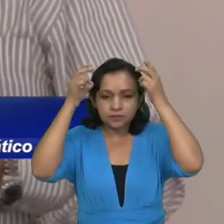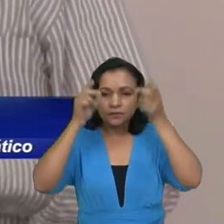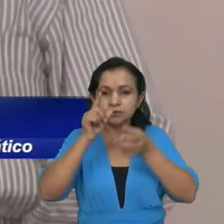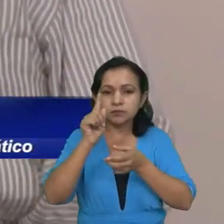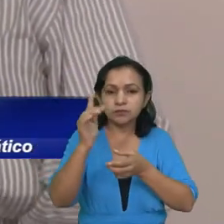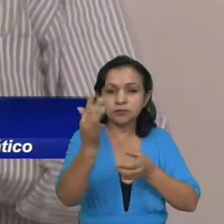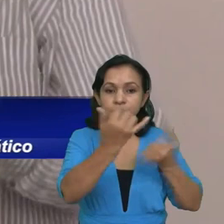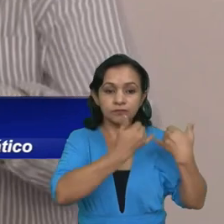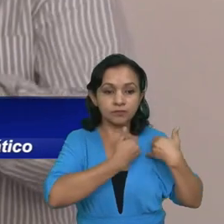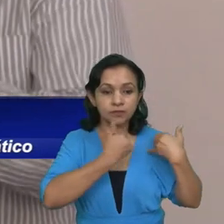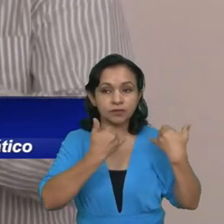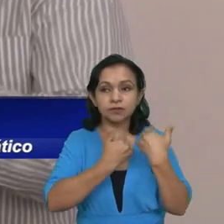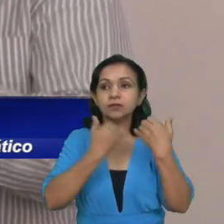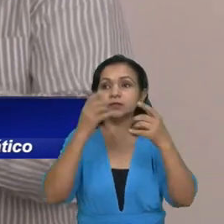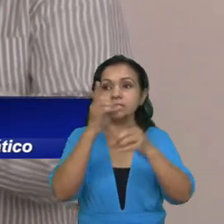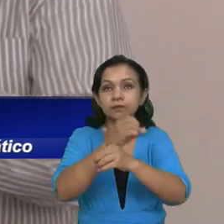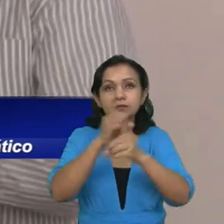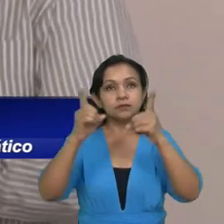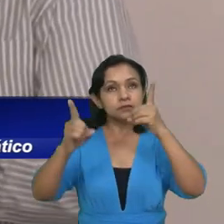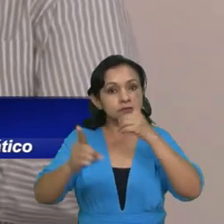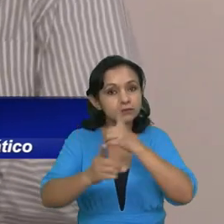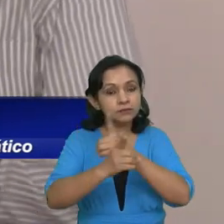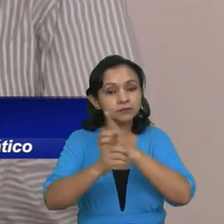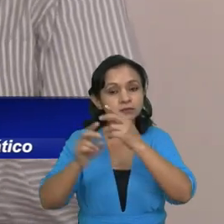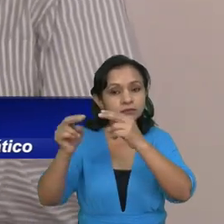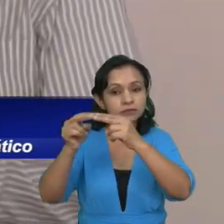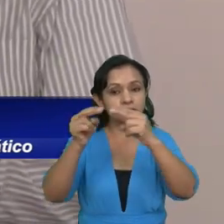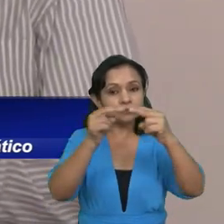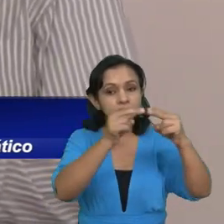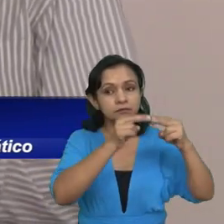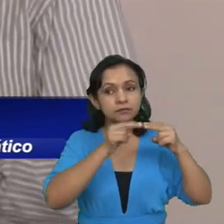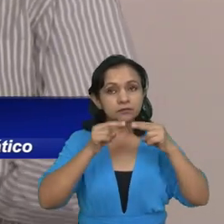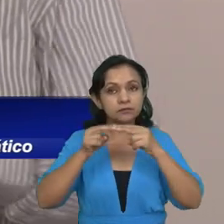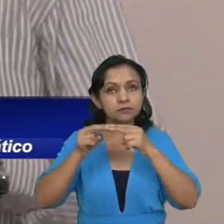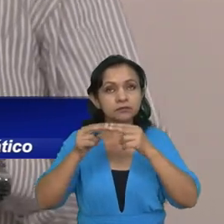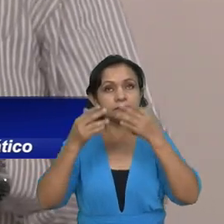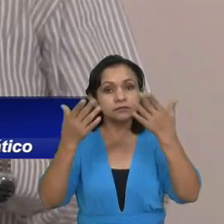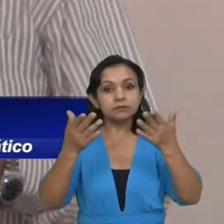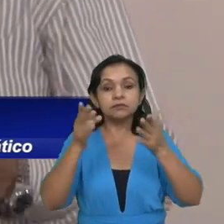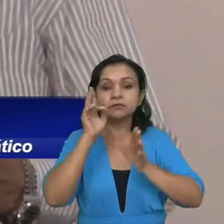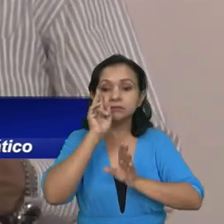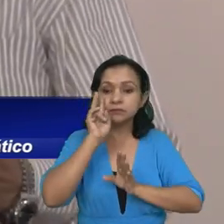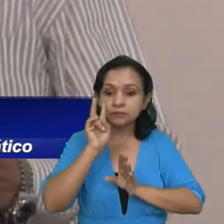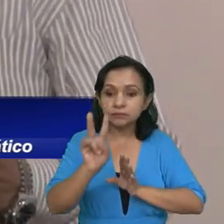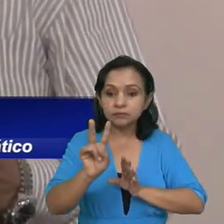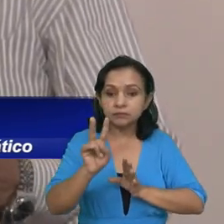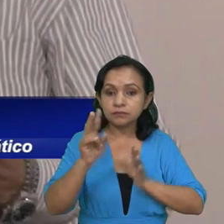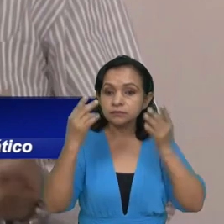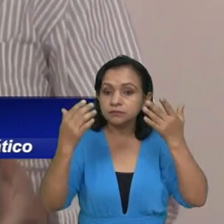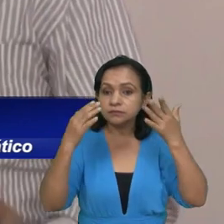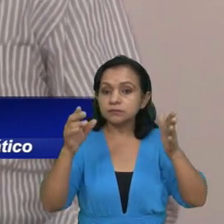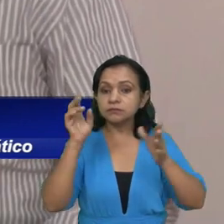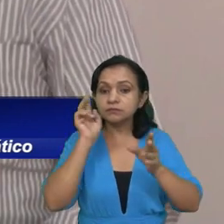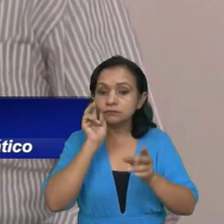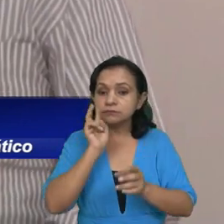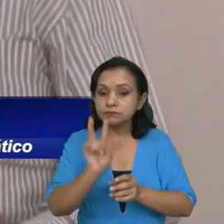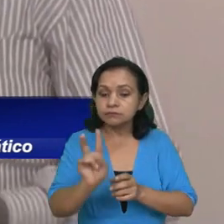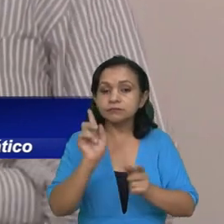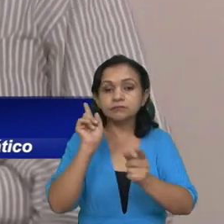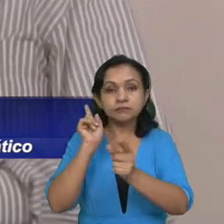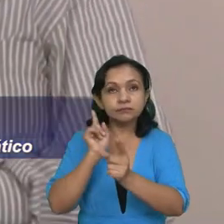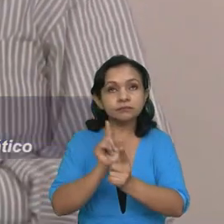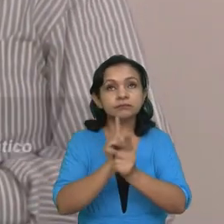tenemos que estar en armonía para detectar en cualquier momento que se nos presente